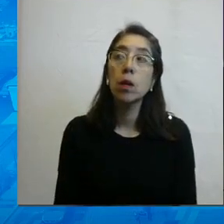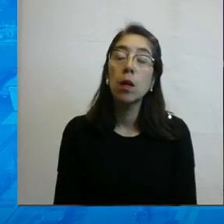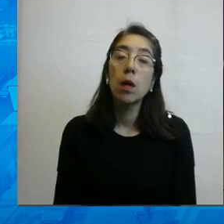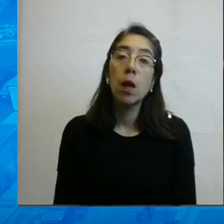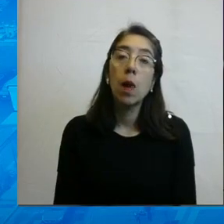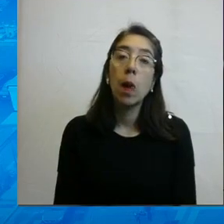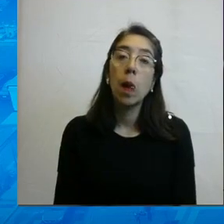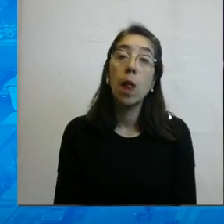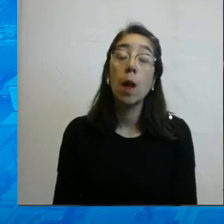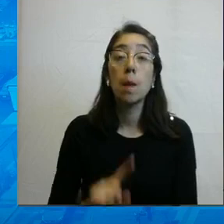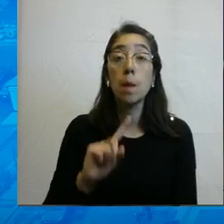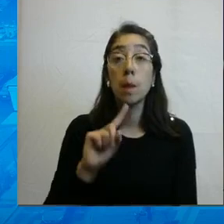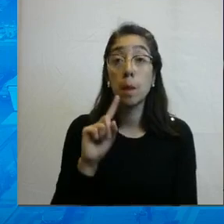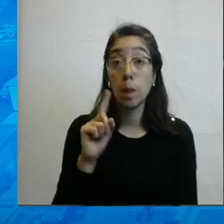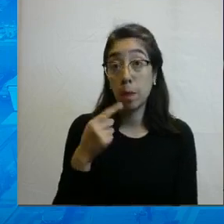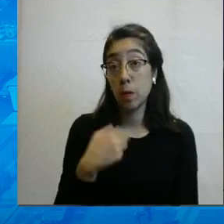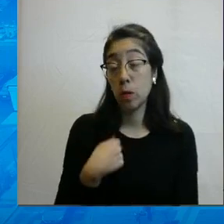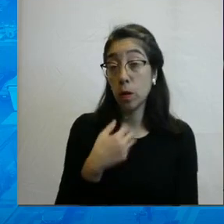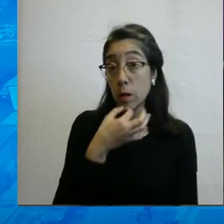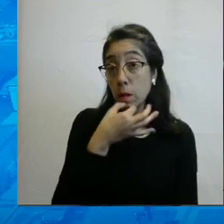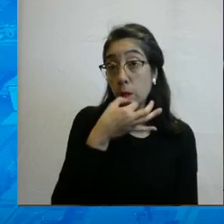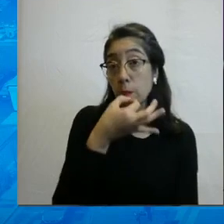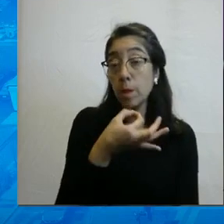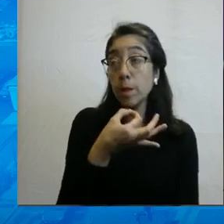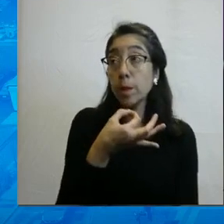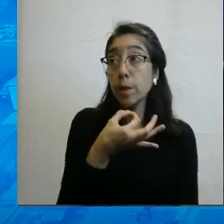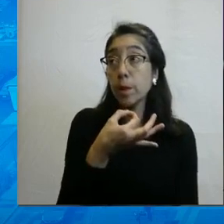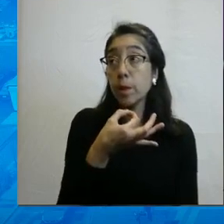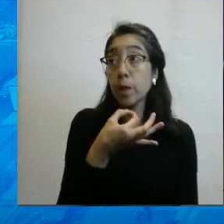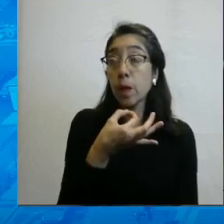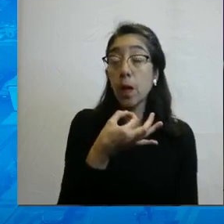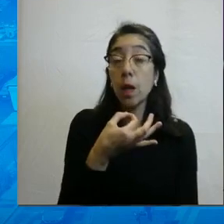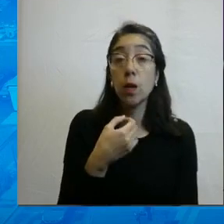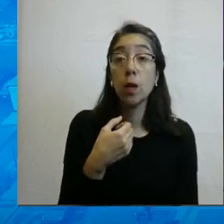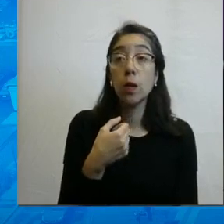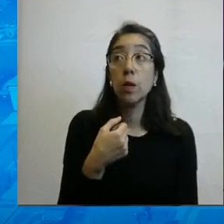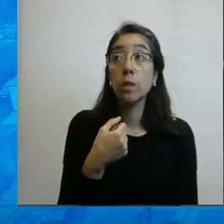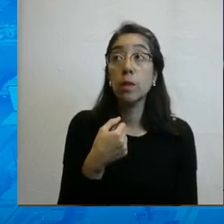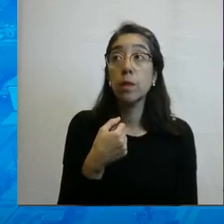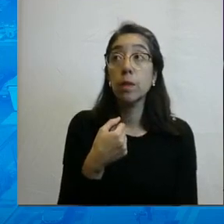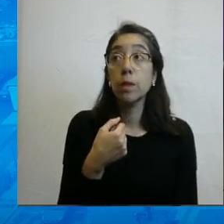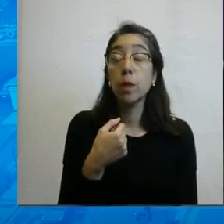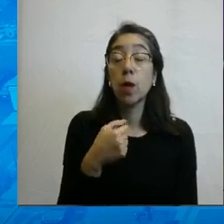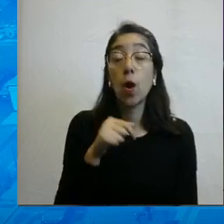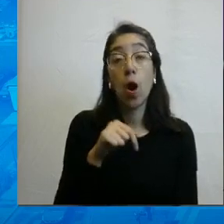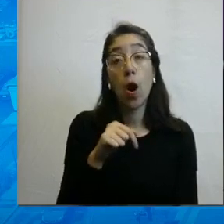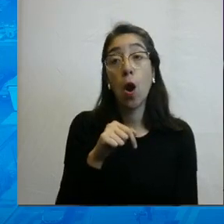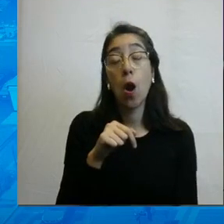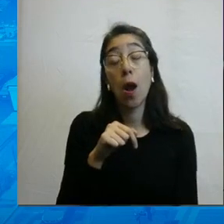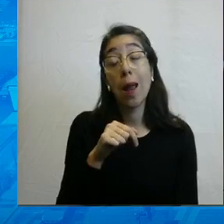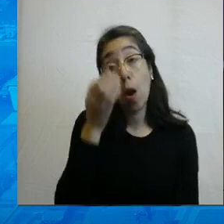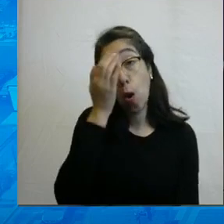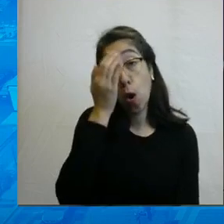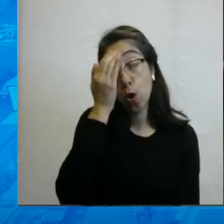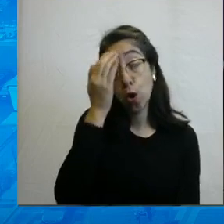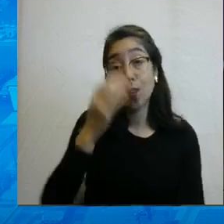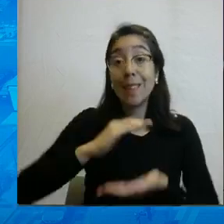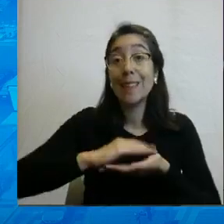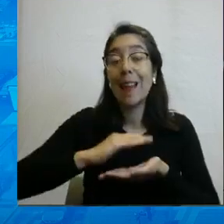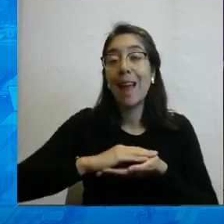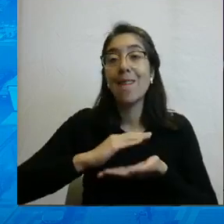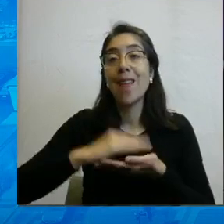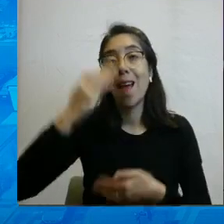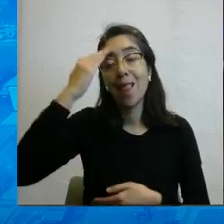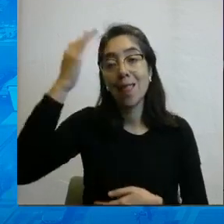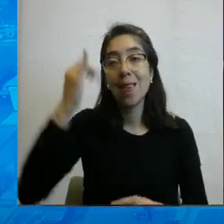concejal, en primer lugar, sumarme al Día Internacional de la Niñez y resaltar un punto. Me